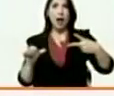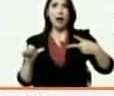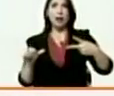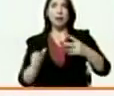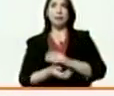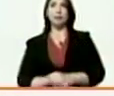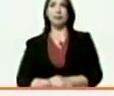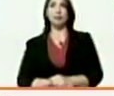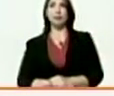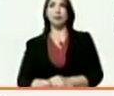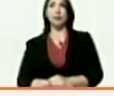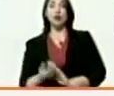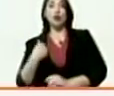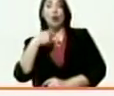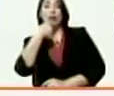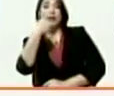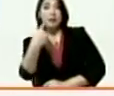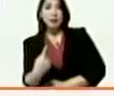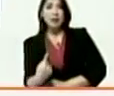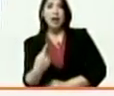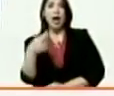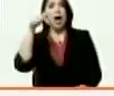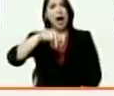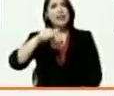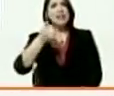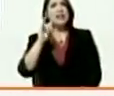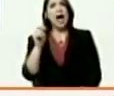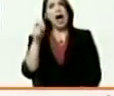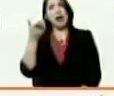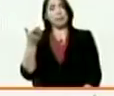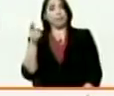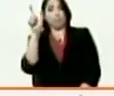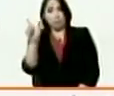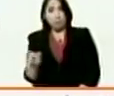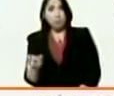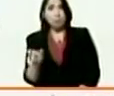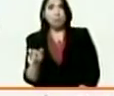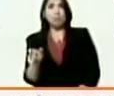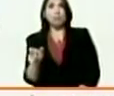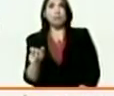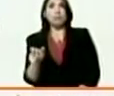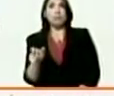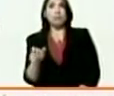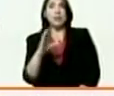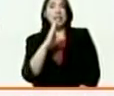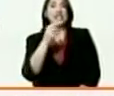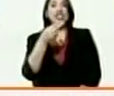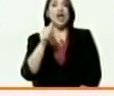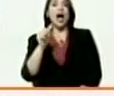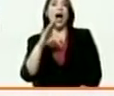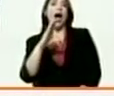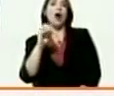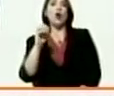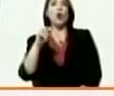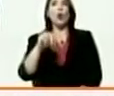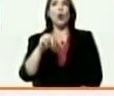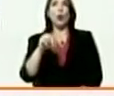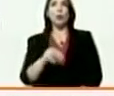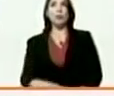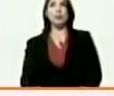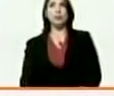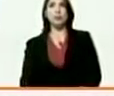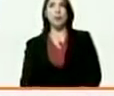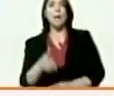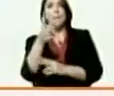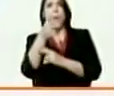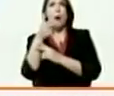tweets, yo señalaba que aquí hubo un caso muy lamentable, el de Rufo Chacón, quien fue cegado a